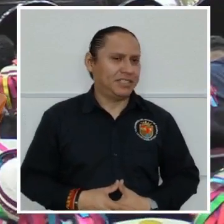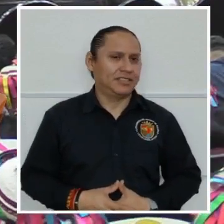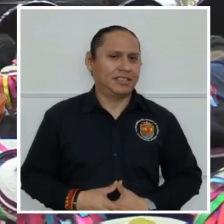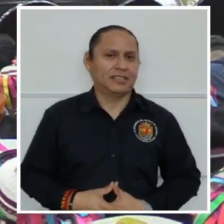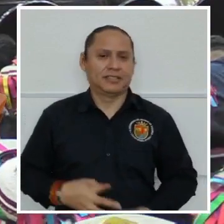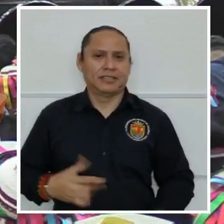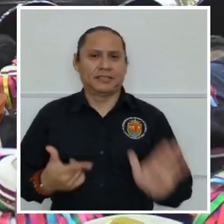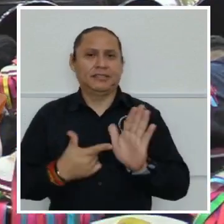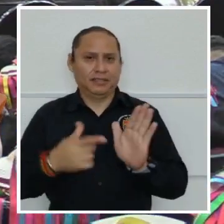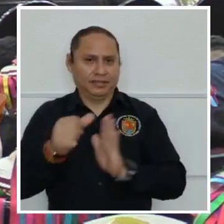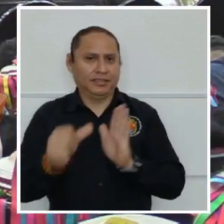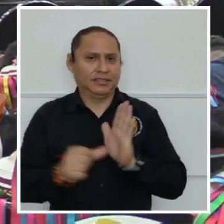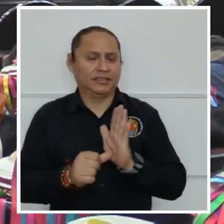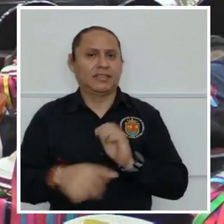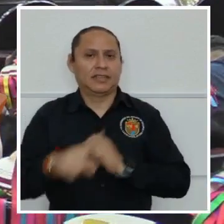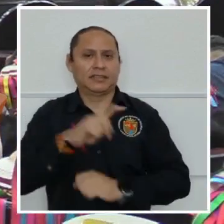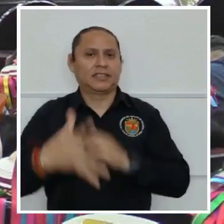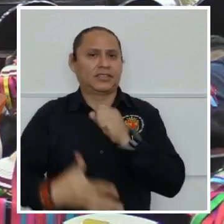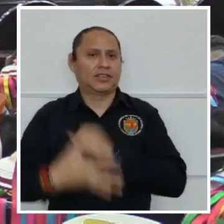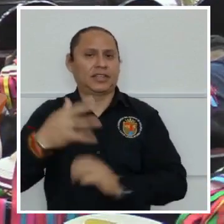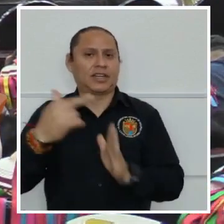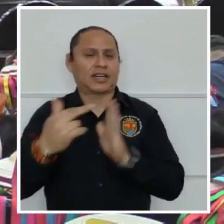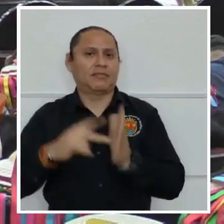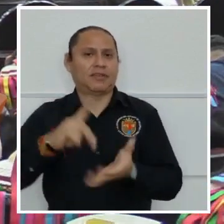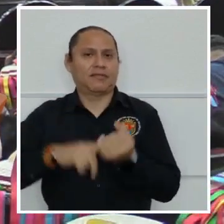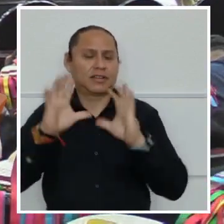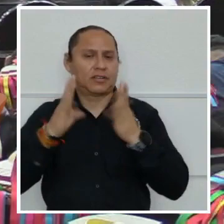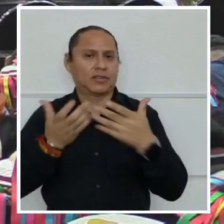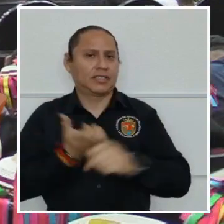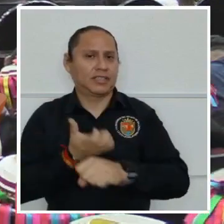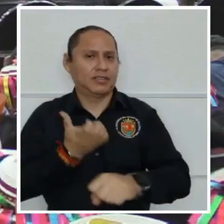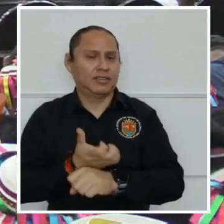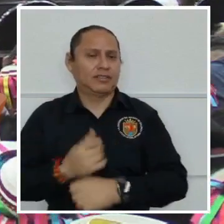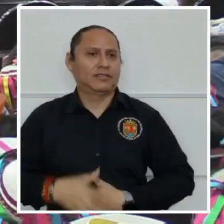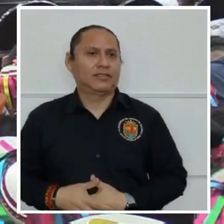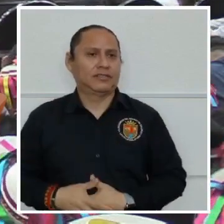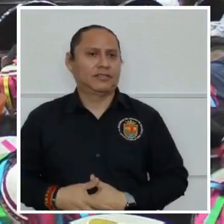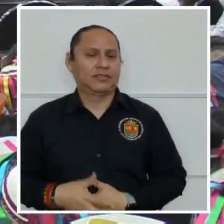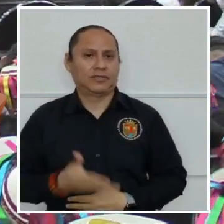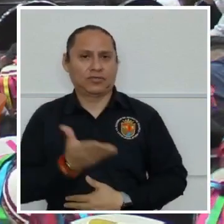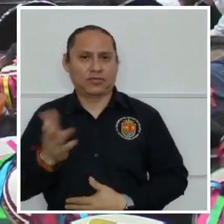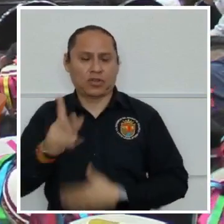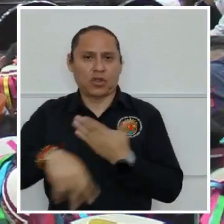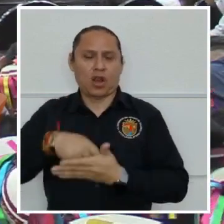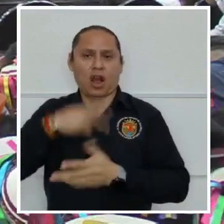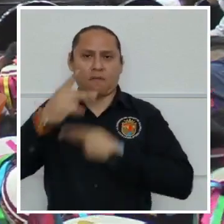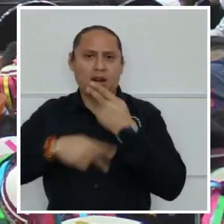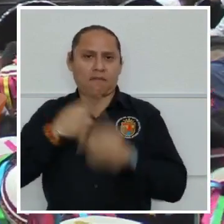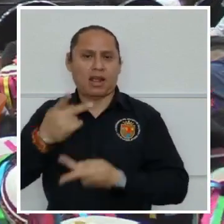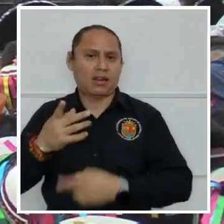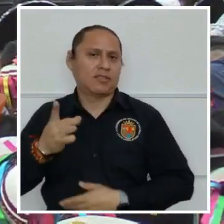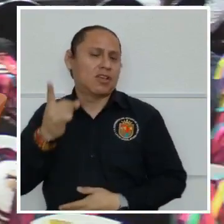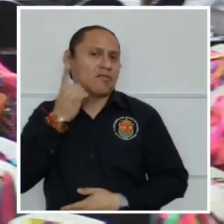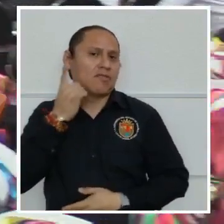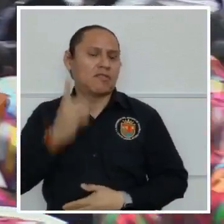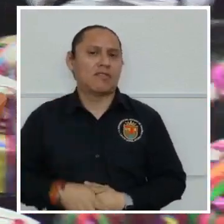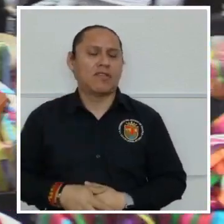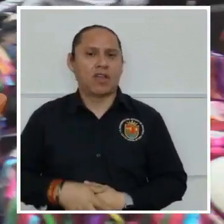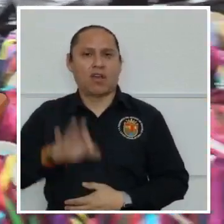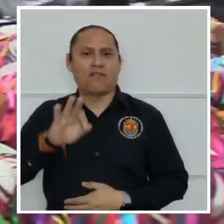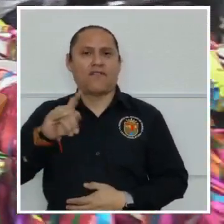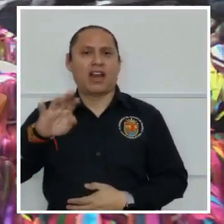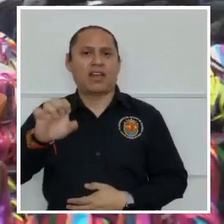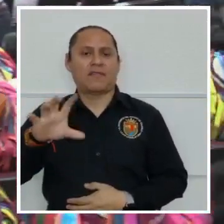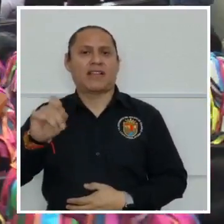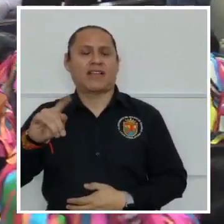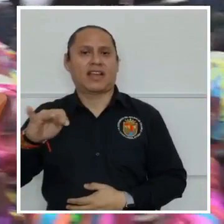Con fundamento en el artículo 115 del Reglamento Interior de este Poder Legislativo, se concede el uso de la palabra al diputado Felipe